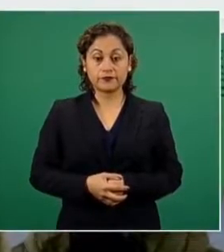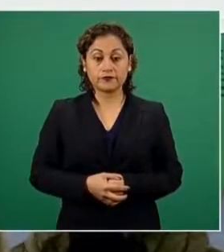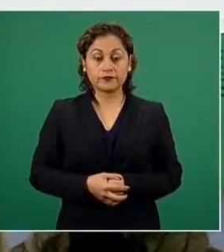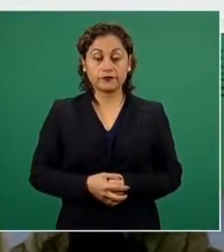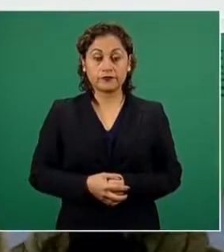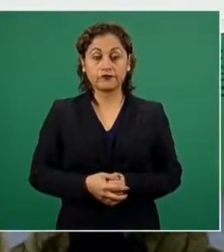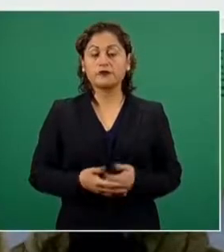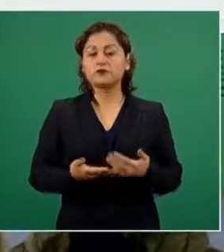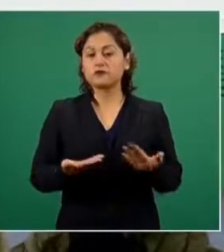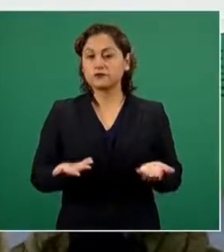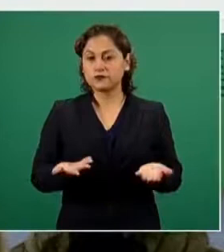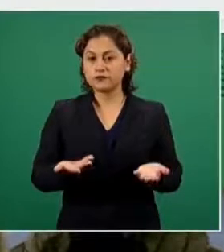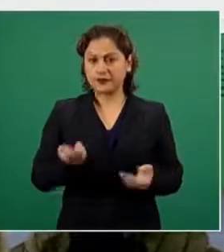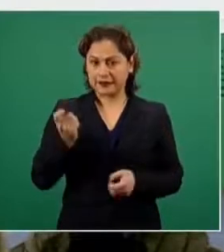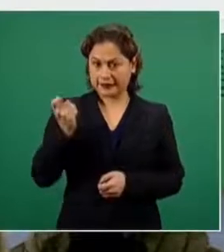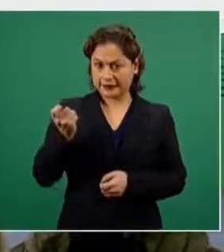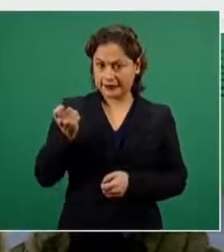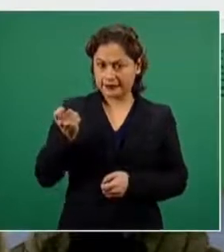Esto es lo que